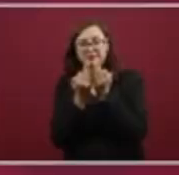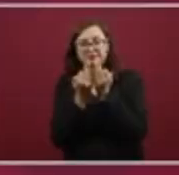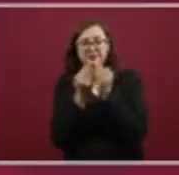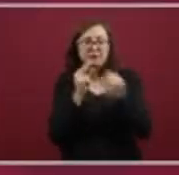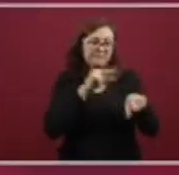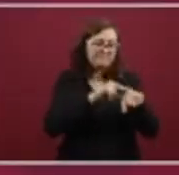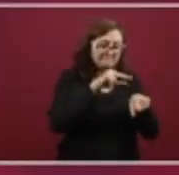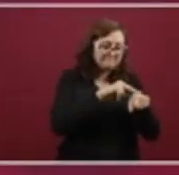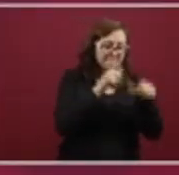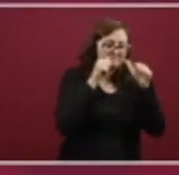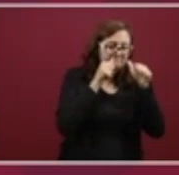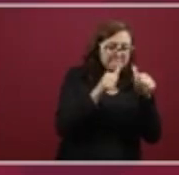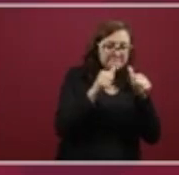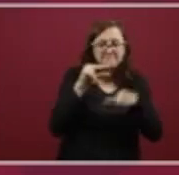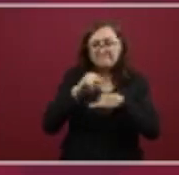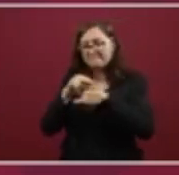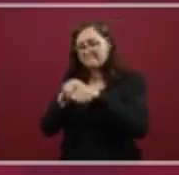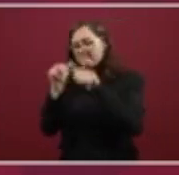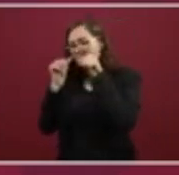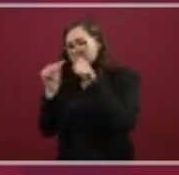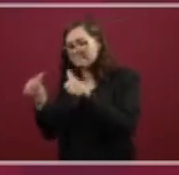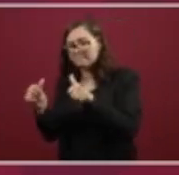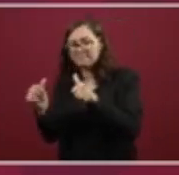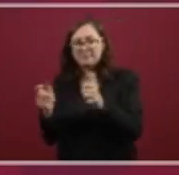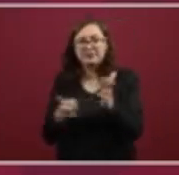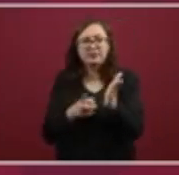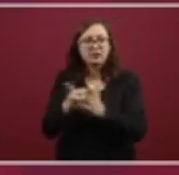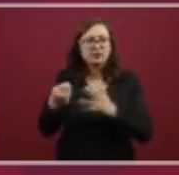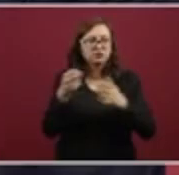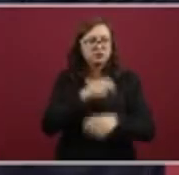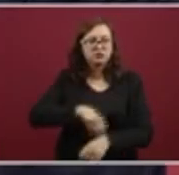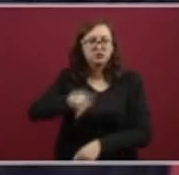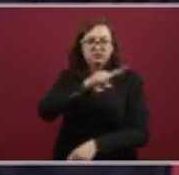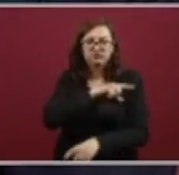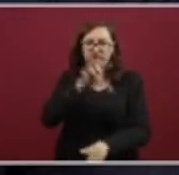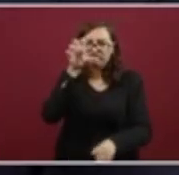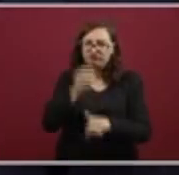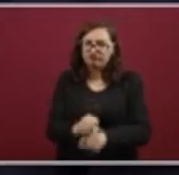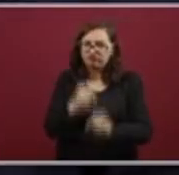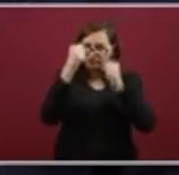atención médica y garantizar el derecho a la salud al pueblo.